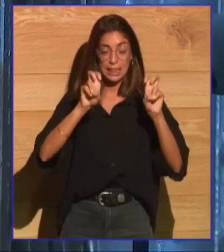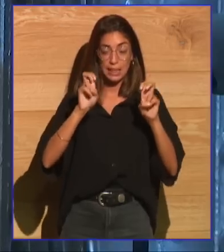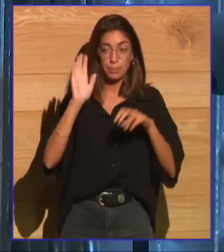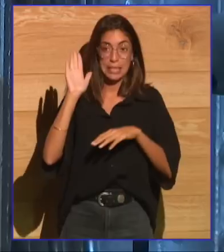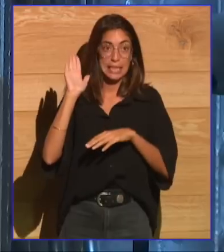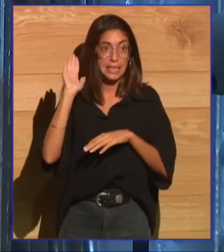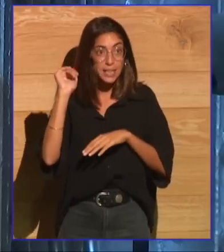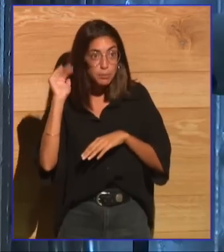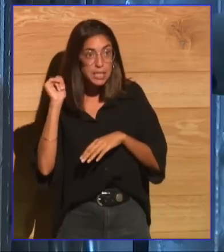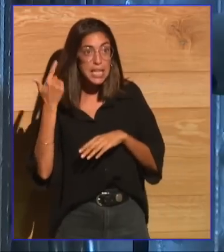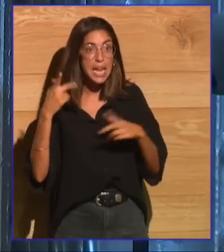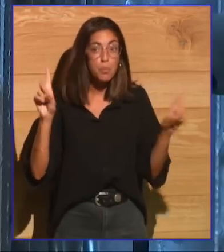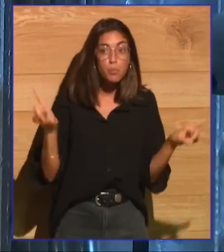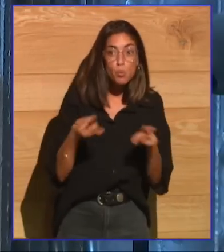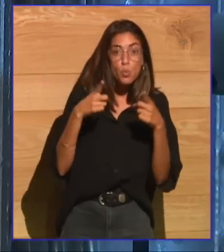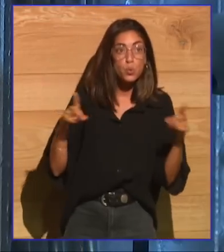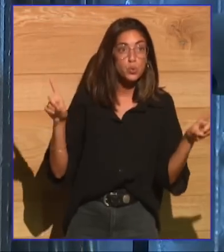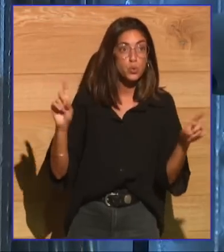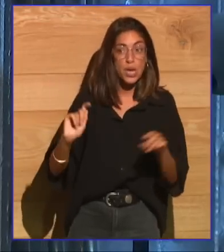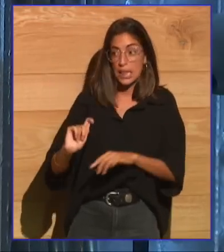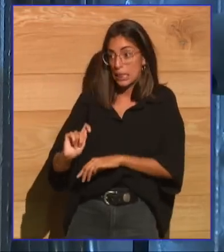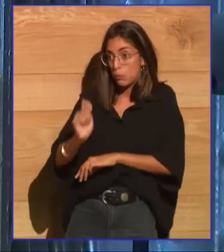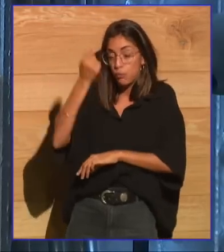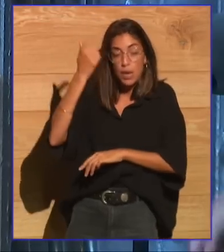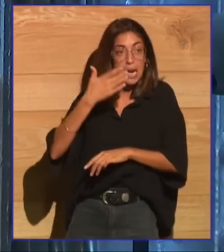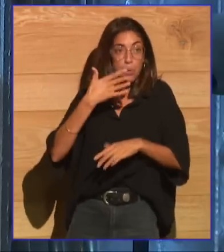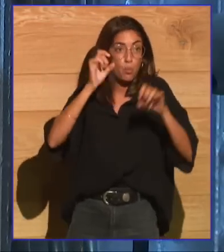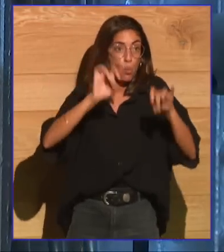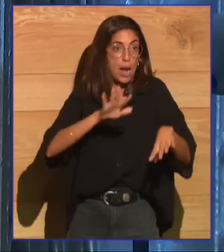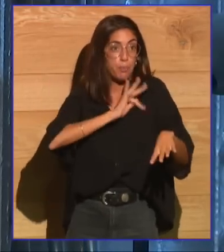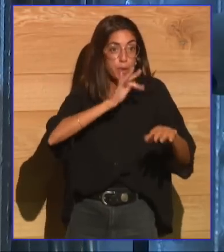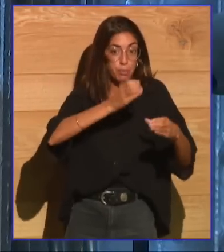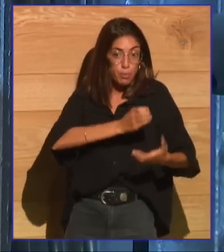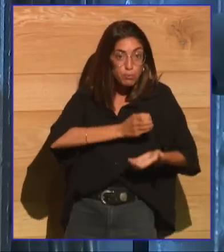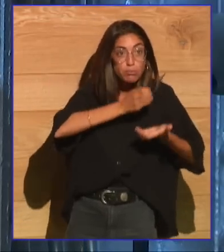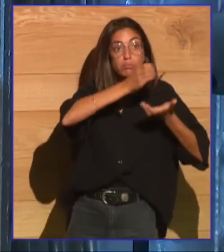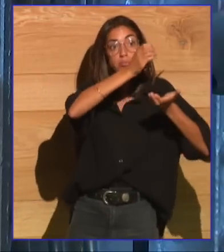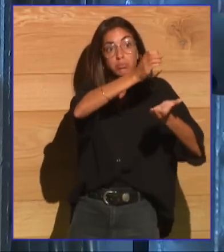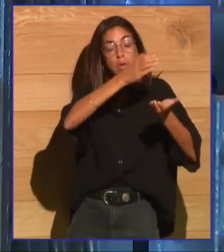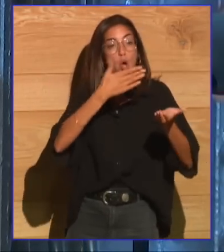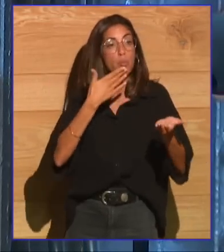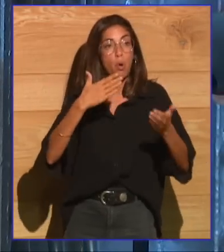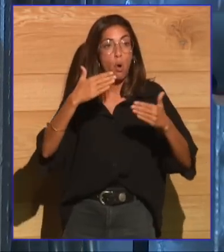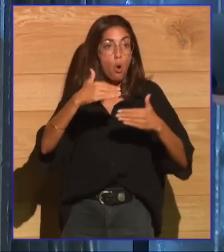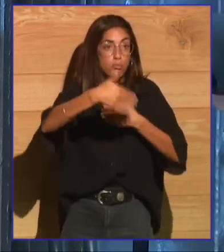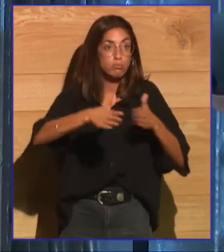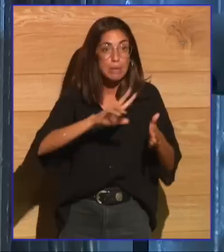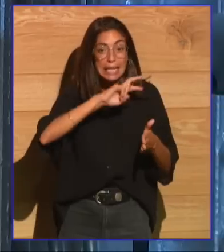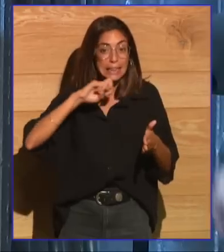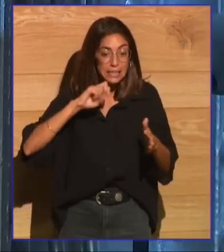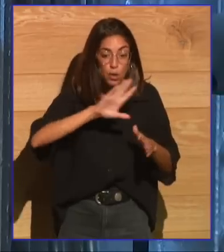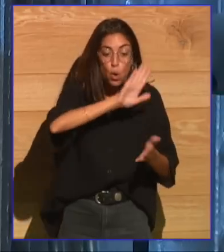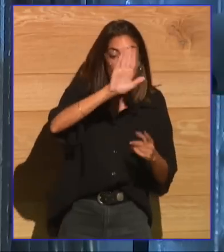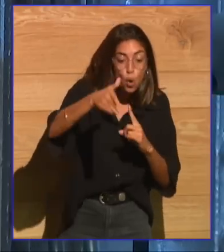música sea triunfal como si se estuviera levantando una medalla de oro o alguien había encontrado el tesoro de los mayas en cualquier sitio eso es